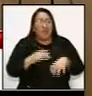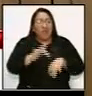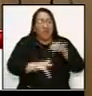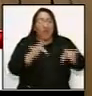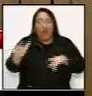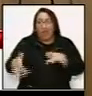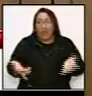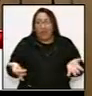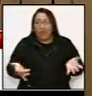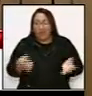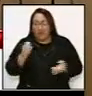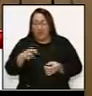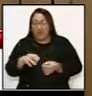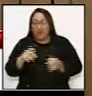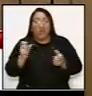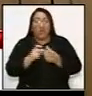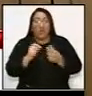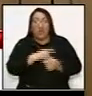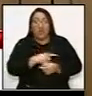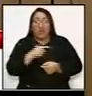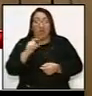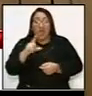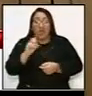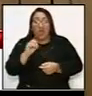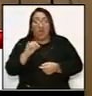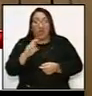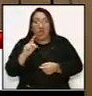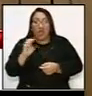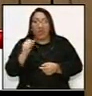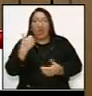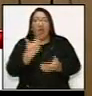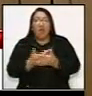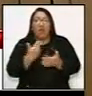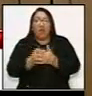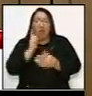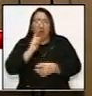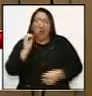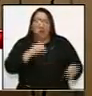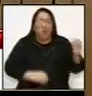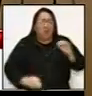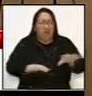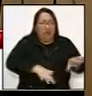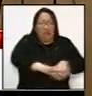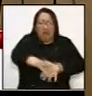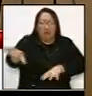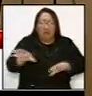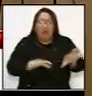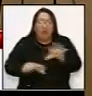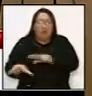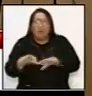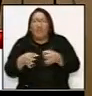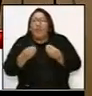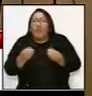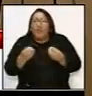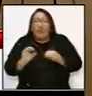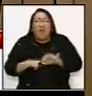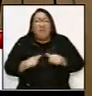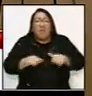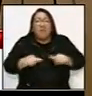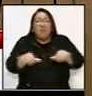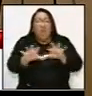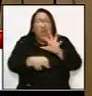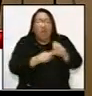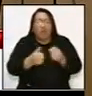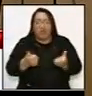porque como bien ha dicho Lourdes, las pruebas se han alterado, que ahí se han manipulado cosas,